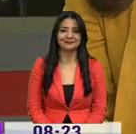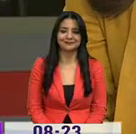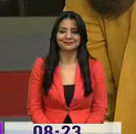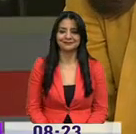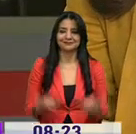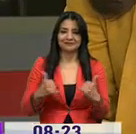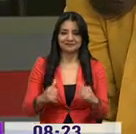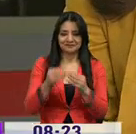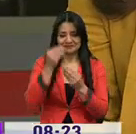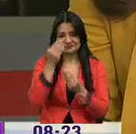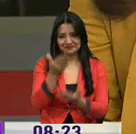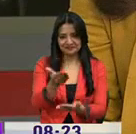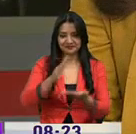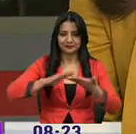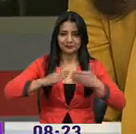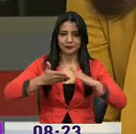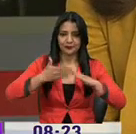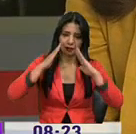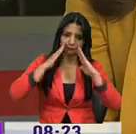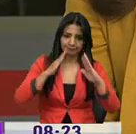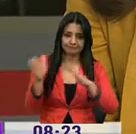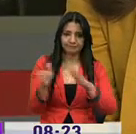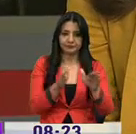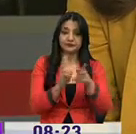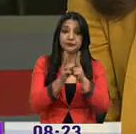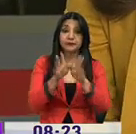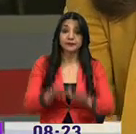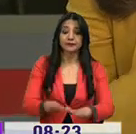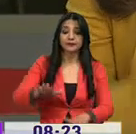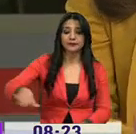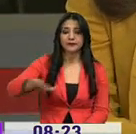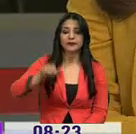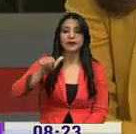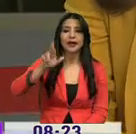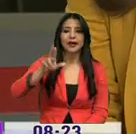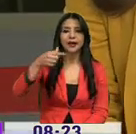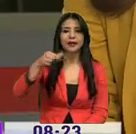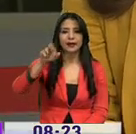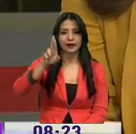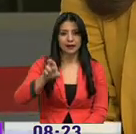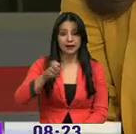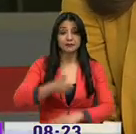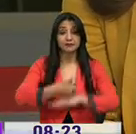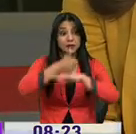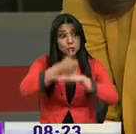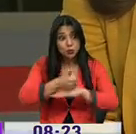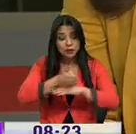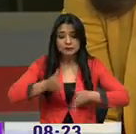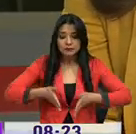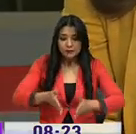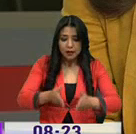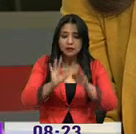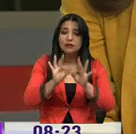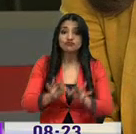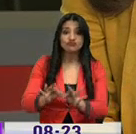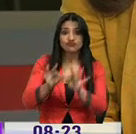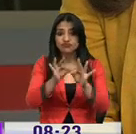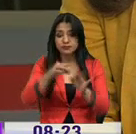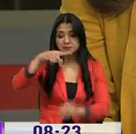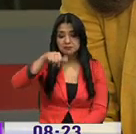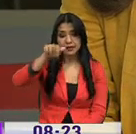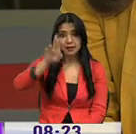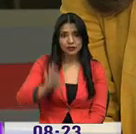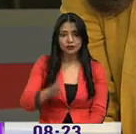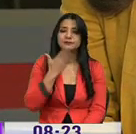Seguimos con más noticias de la comunidad. Les contamos que los vecinos de la Argelia Media agradecen el trabajo de las autoridades en la calle Río Prieto. Ahí se